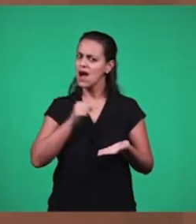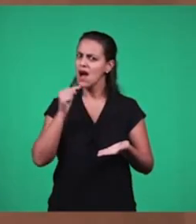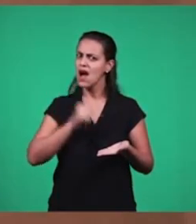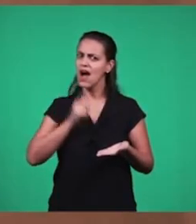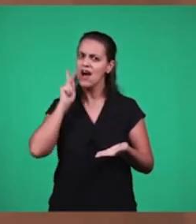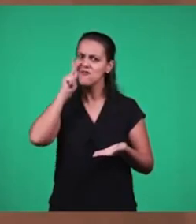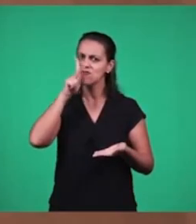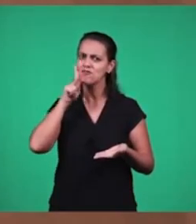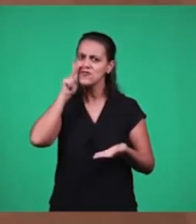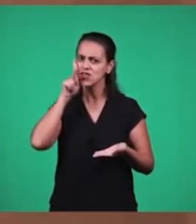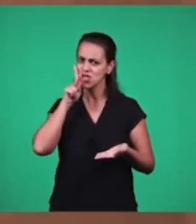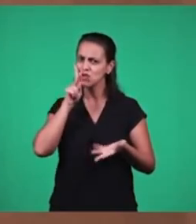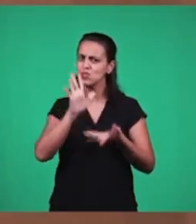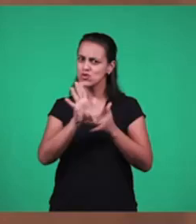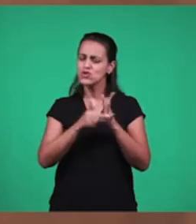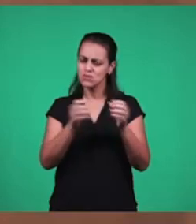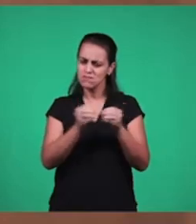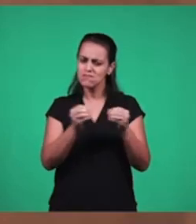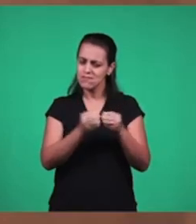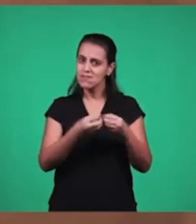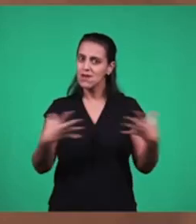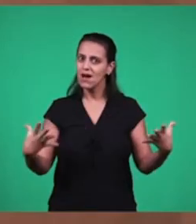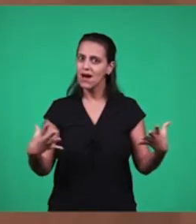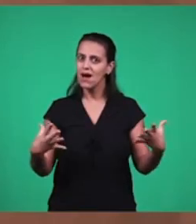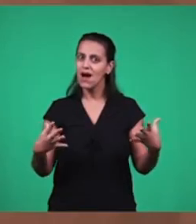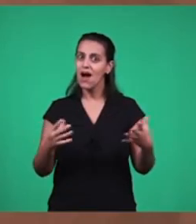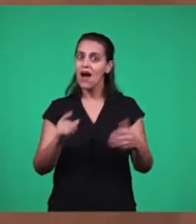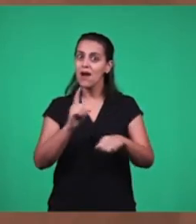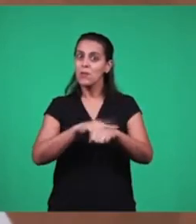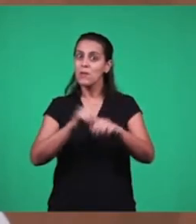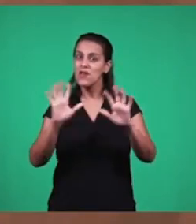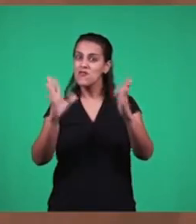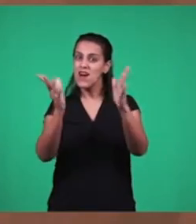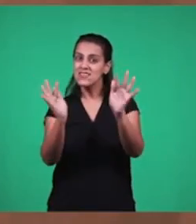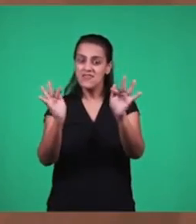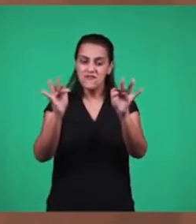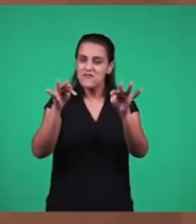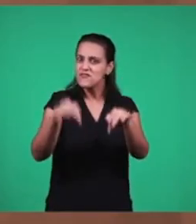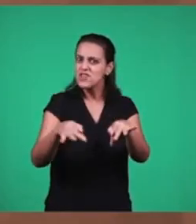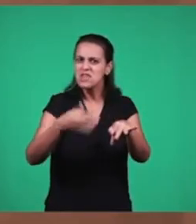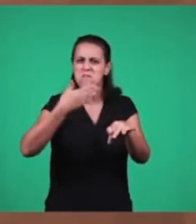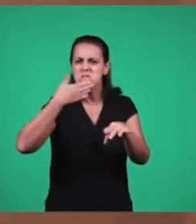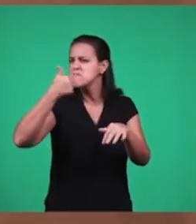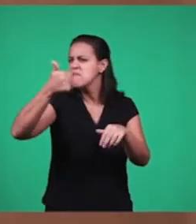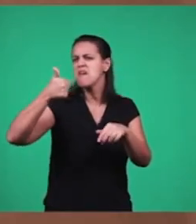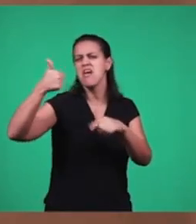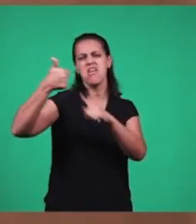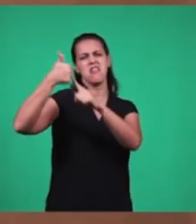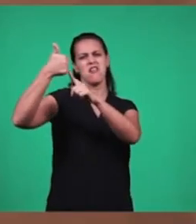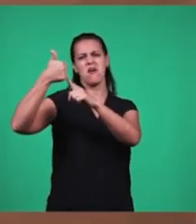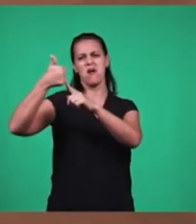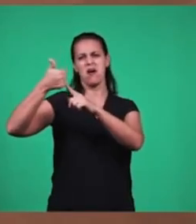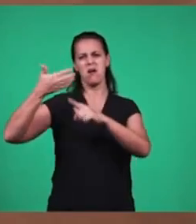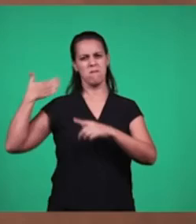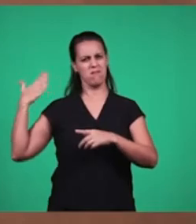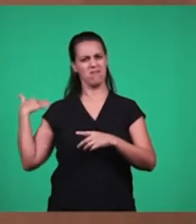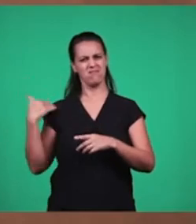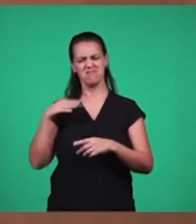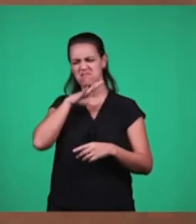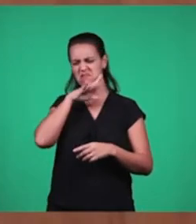aquel vino que era fruto del milagro de Jesús, era mucho mejor que el primer